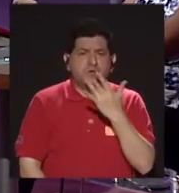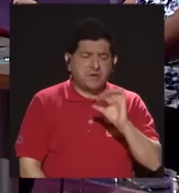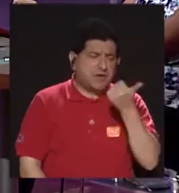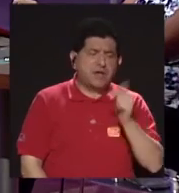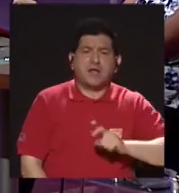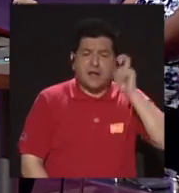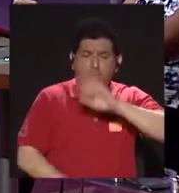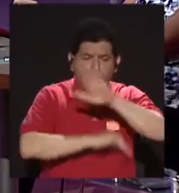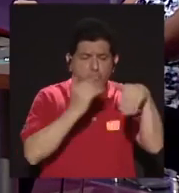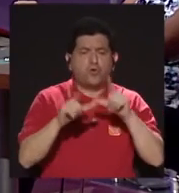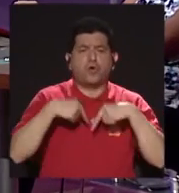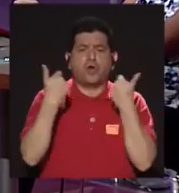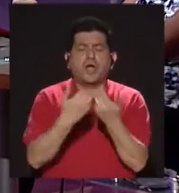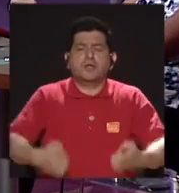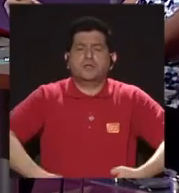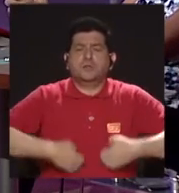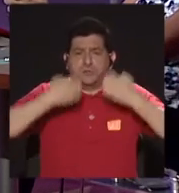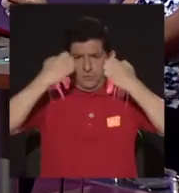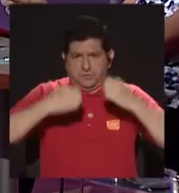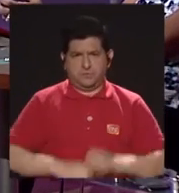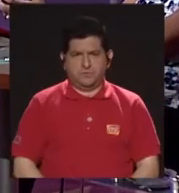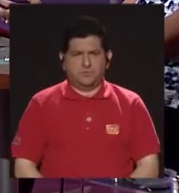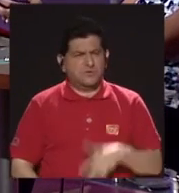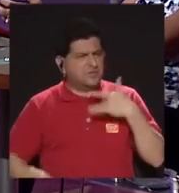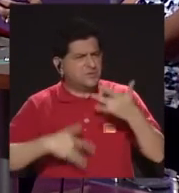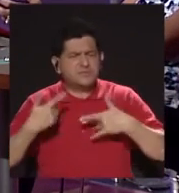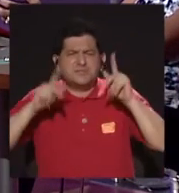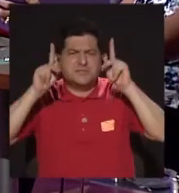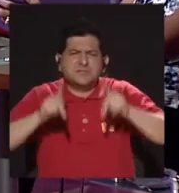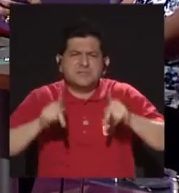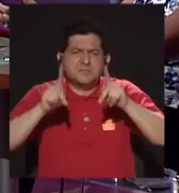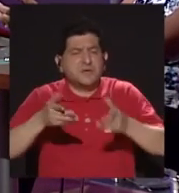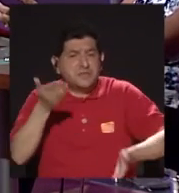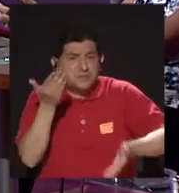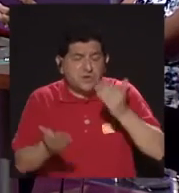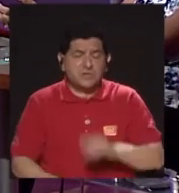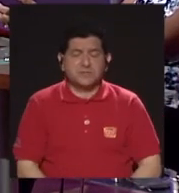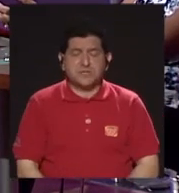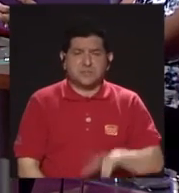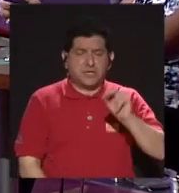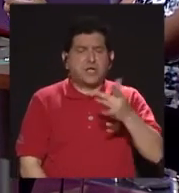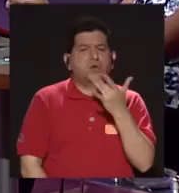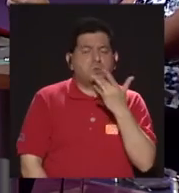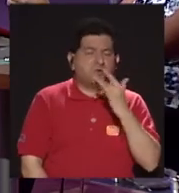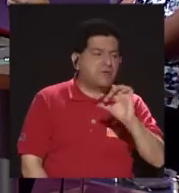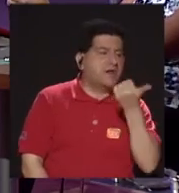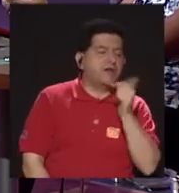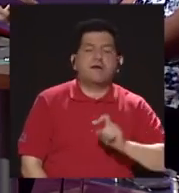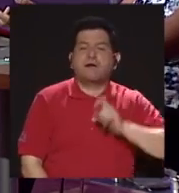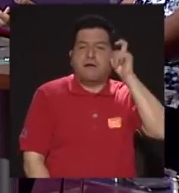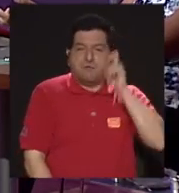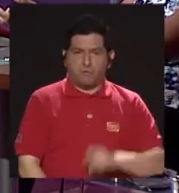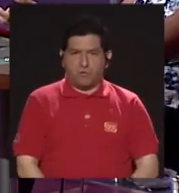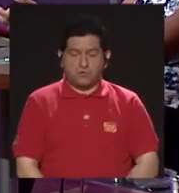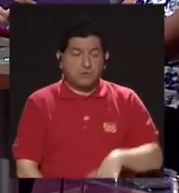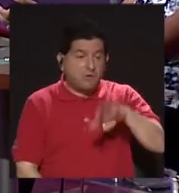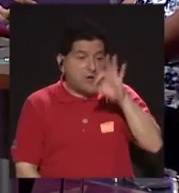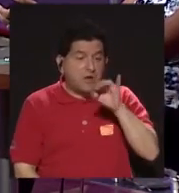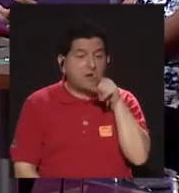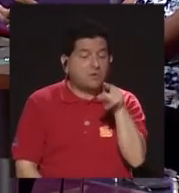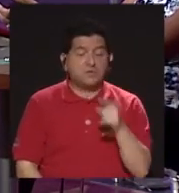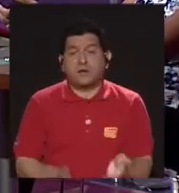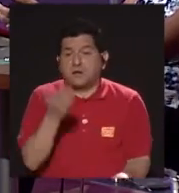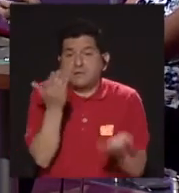grupo de verdad esos por supuesto y entonces cómo se sentirán las personas no heterosexuales que encuentran